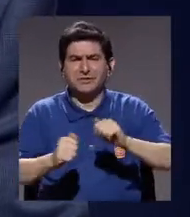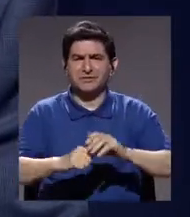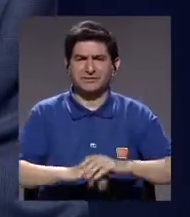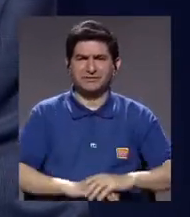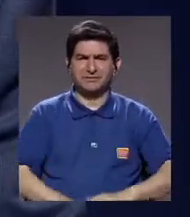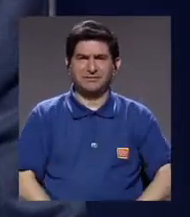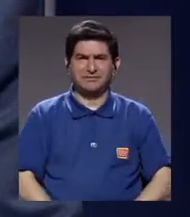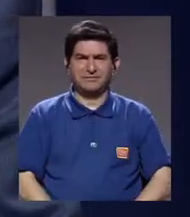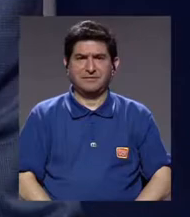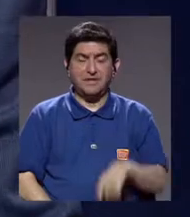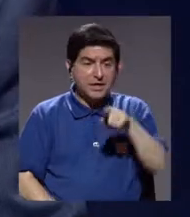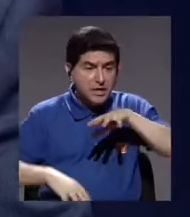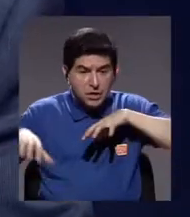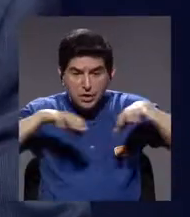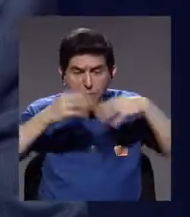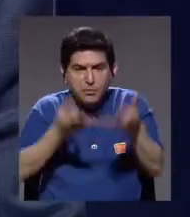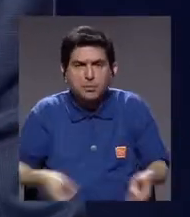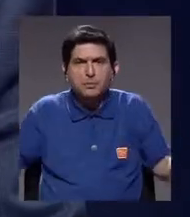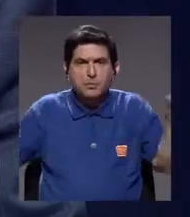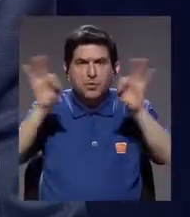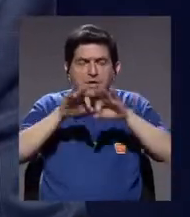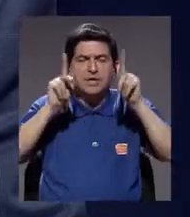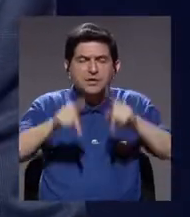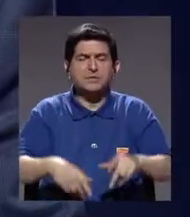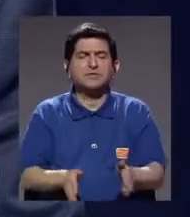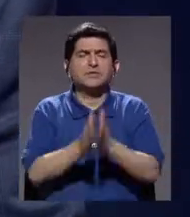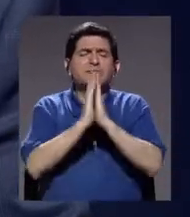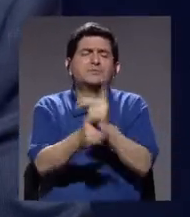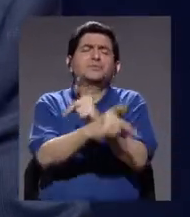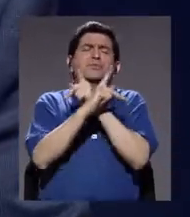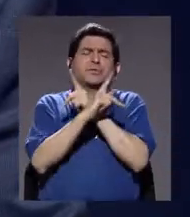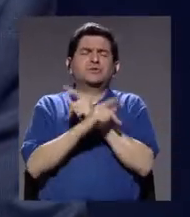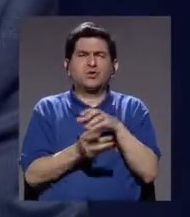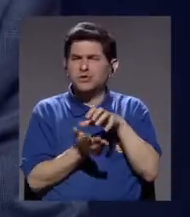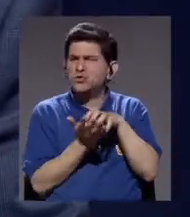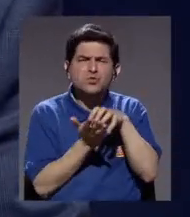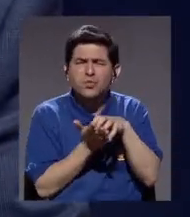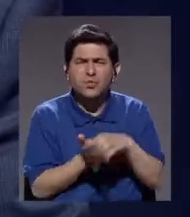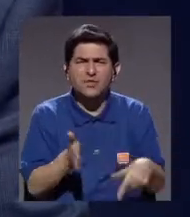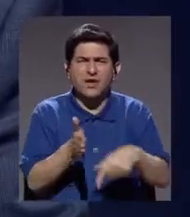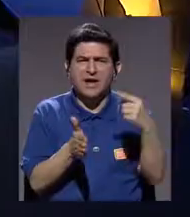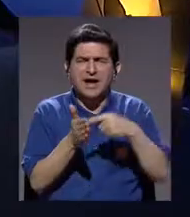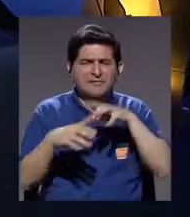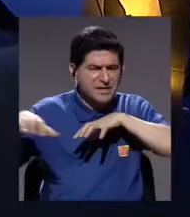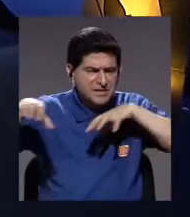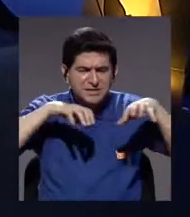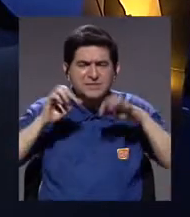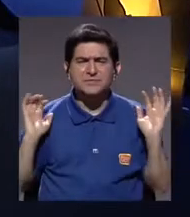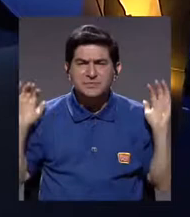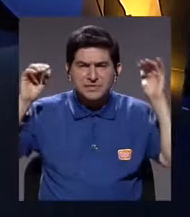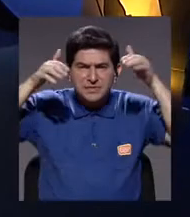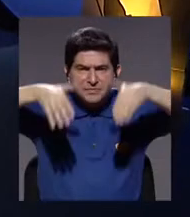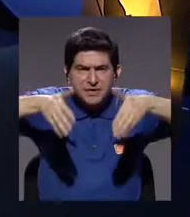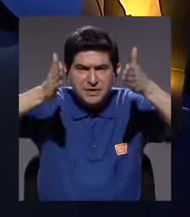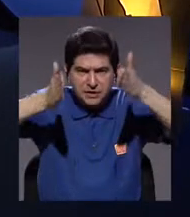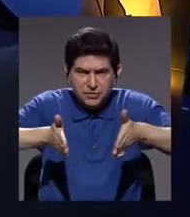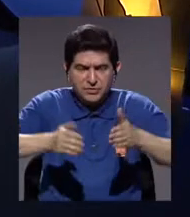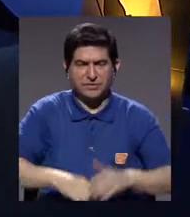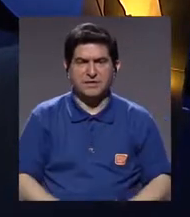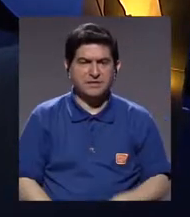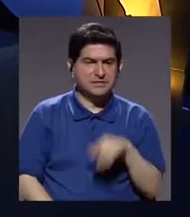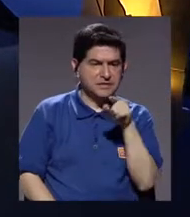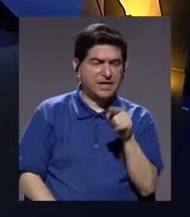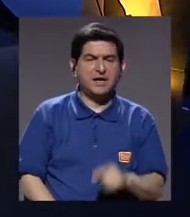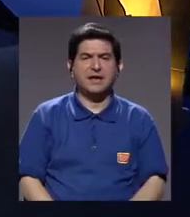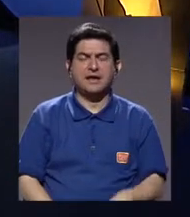y un flujo muy, muy importante de refugiados. Una duda. Sí. Muchas veces ese flujo migratorio es un flujo